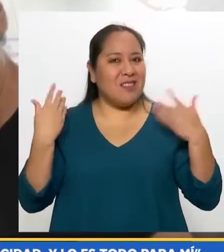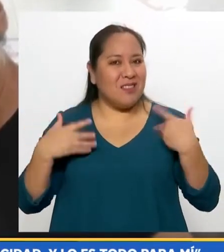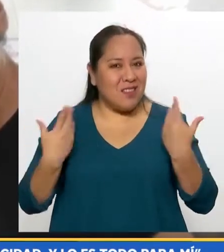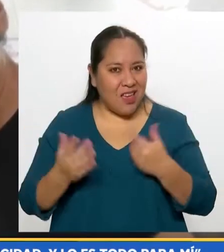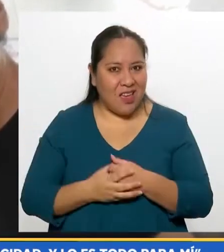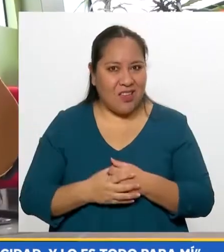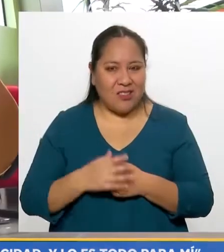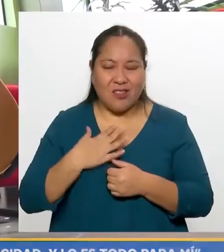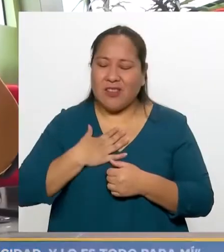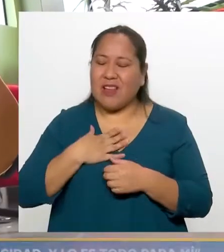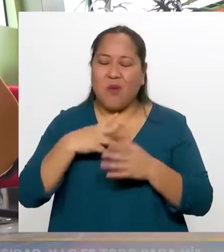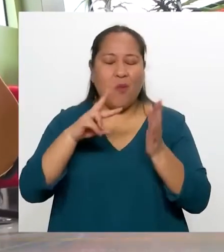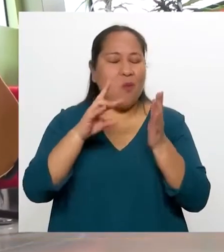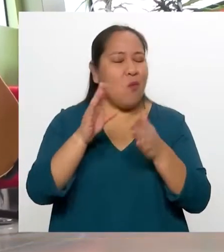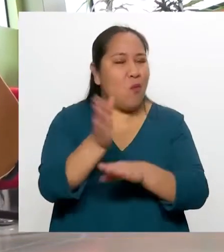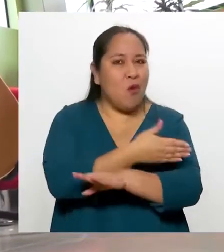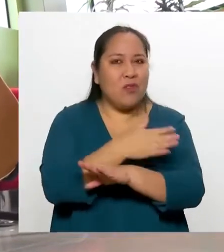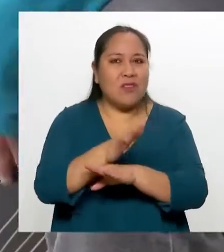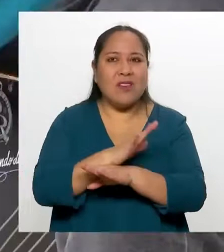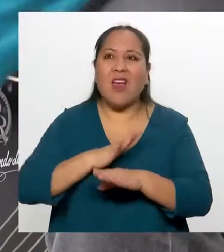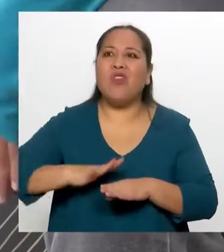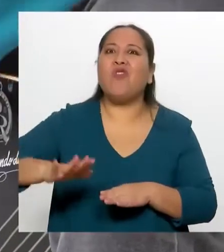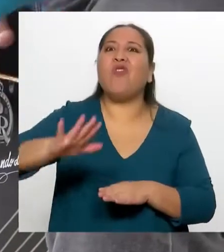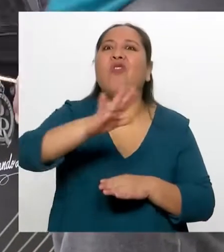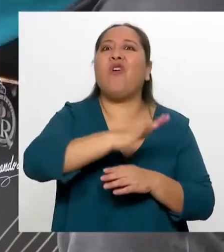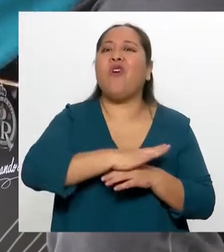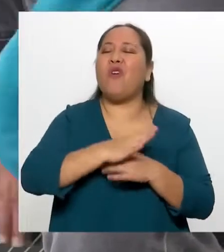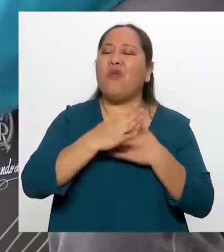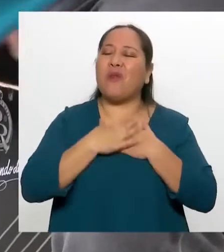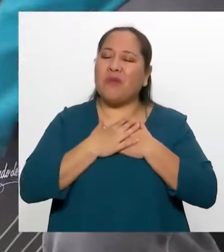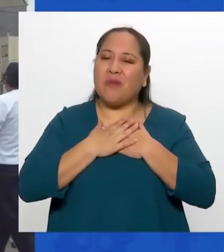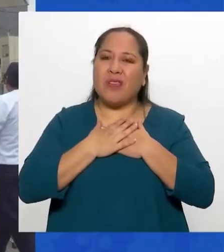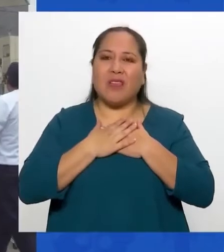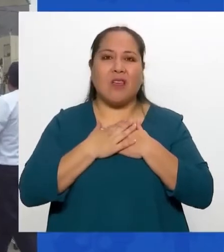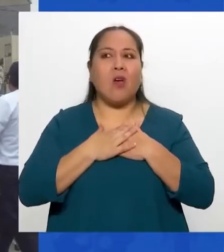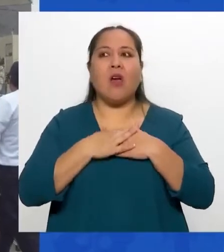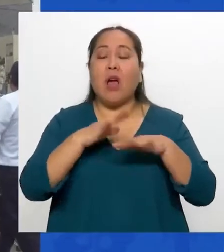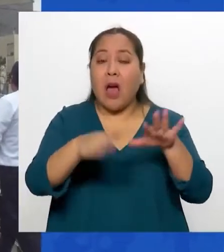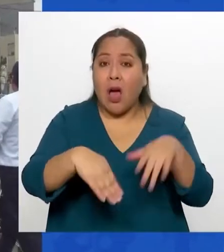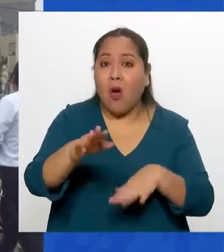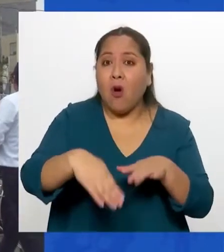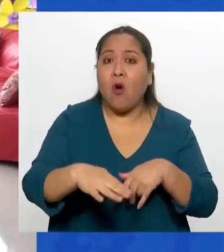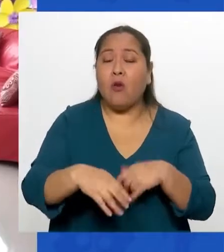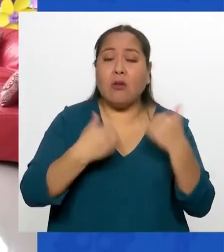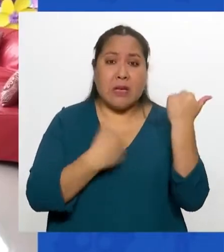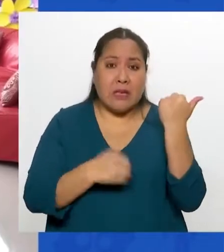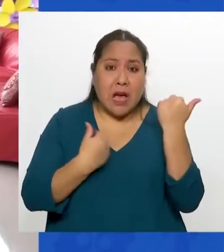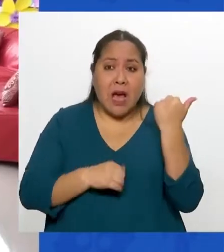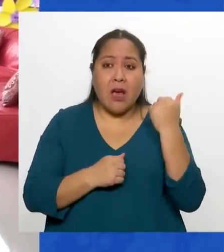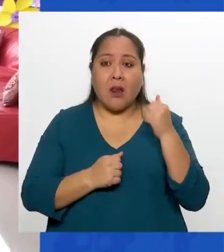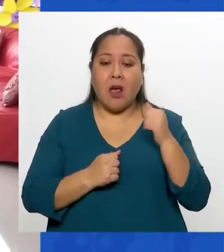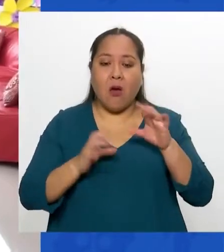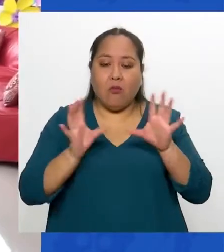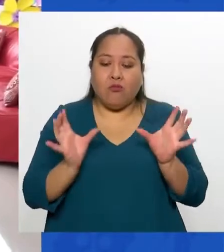y es todo para mí. Yo toco de cajón, guitarra,